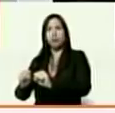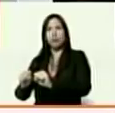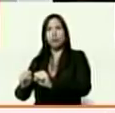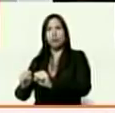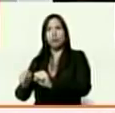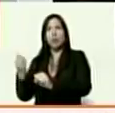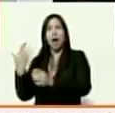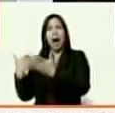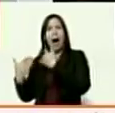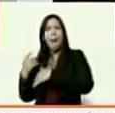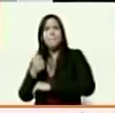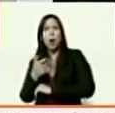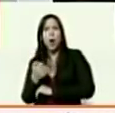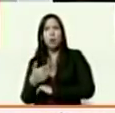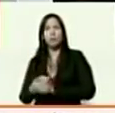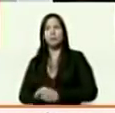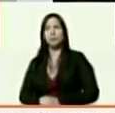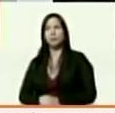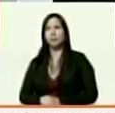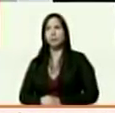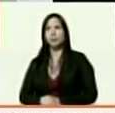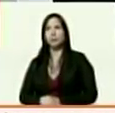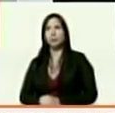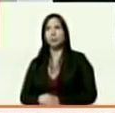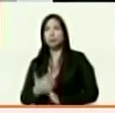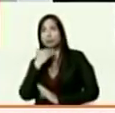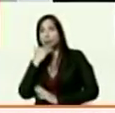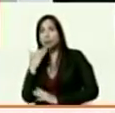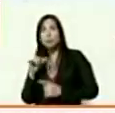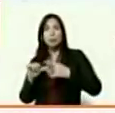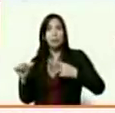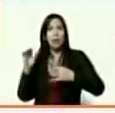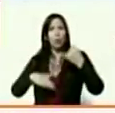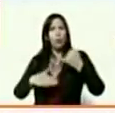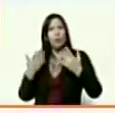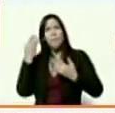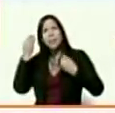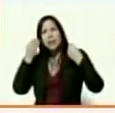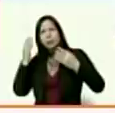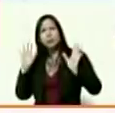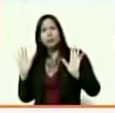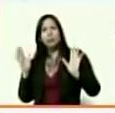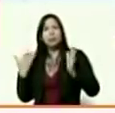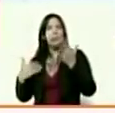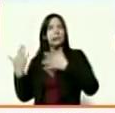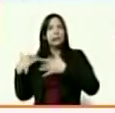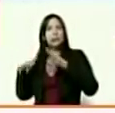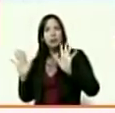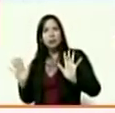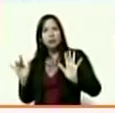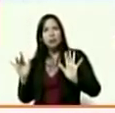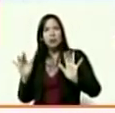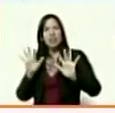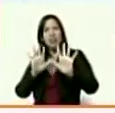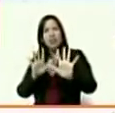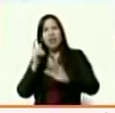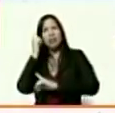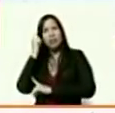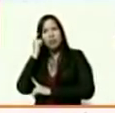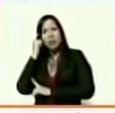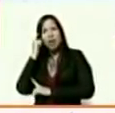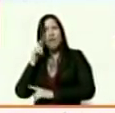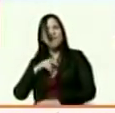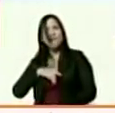Hace poco, hace poquito, esta semana, la última, creo que fue hace unos 10 días, una